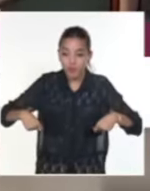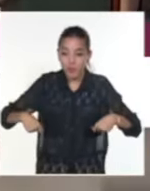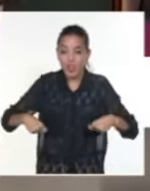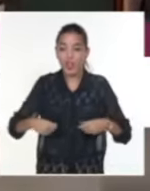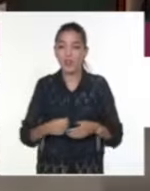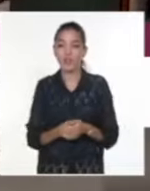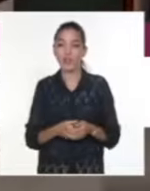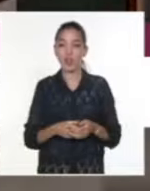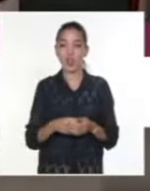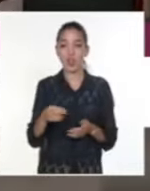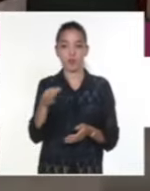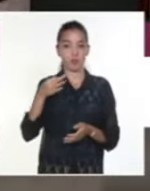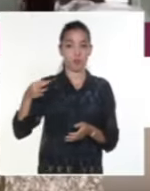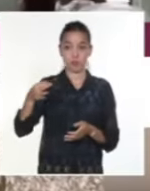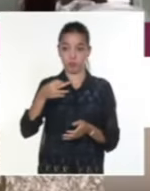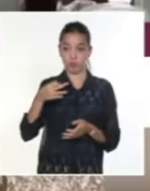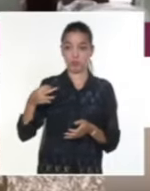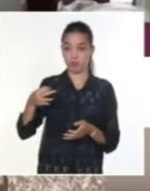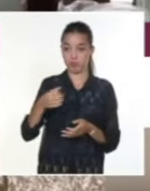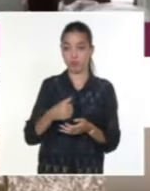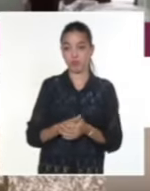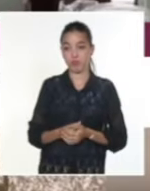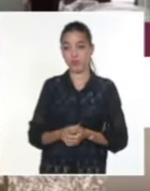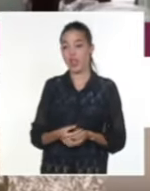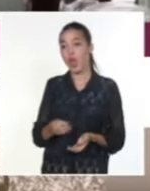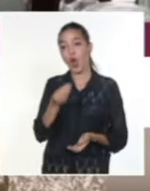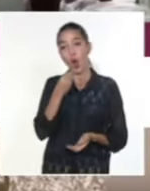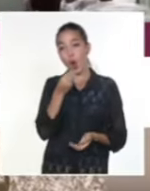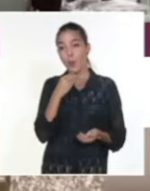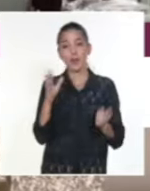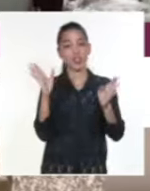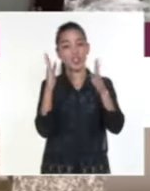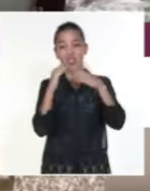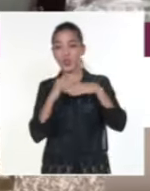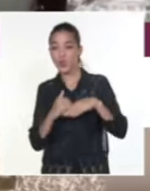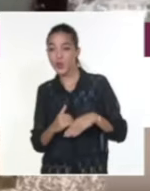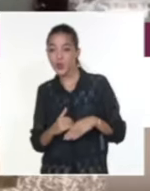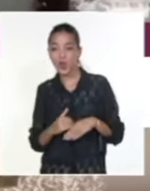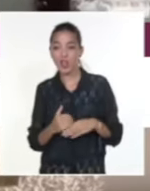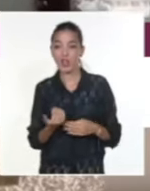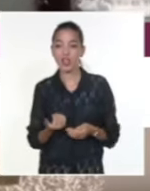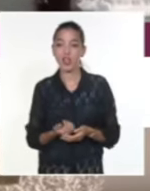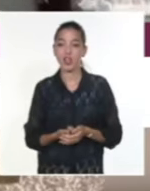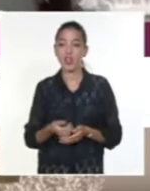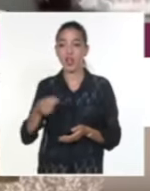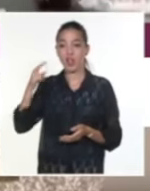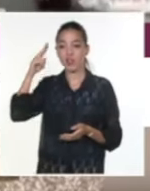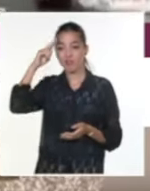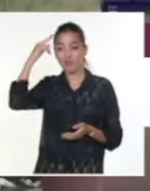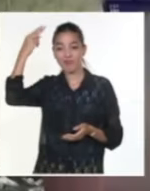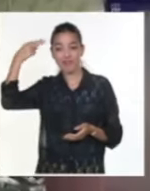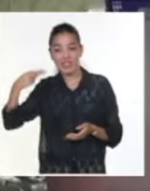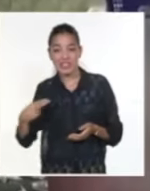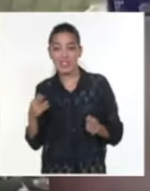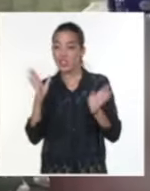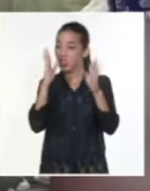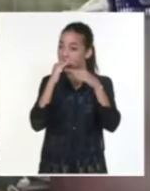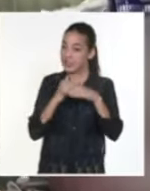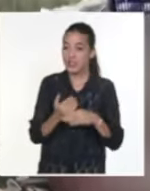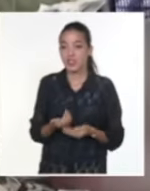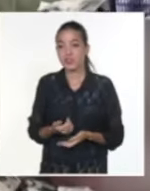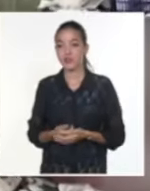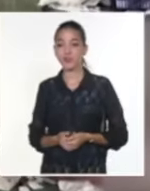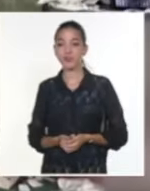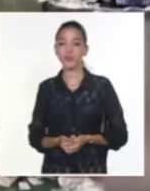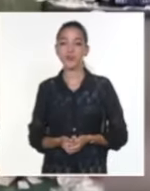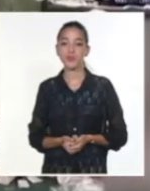a la atención médica ni suministros. Los relatores especiales de la ONU instaron a la comunidad internacional a reconocer al Estado